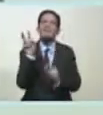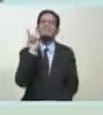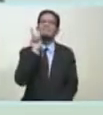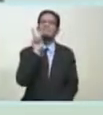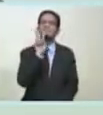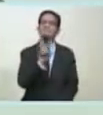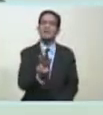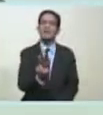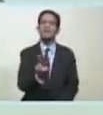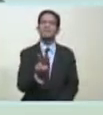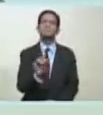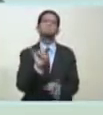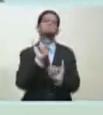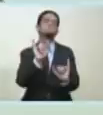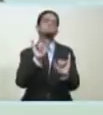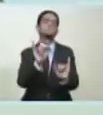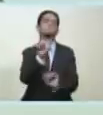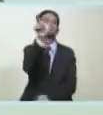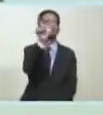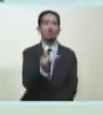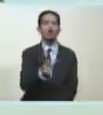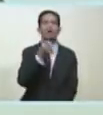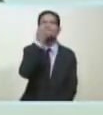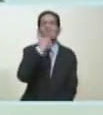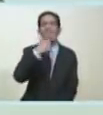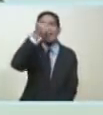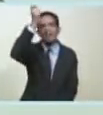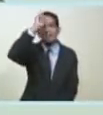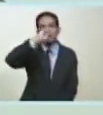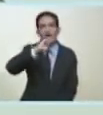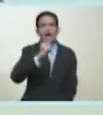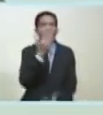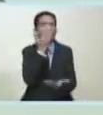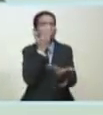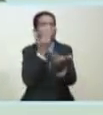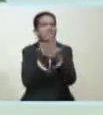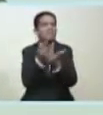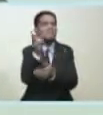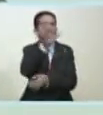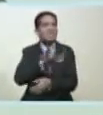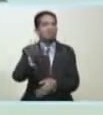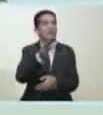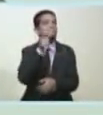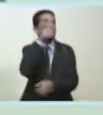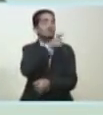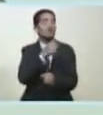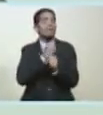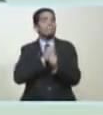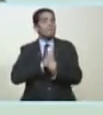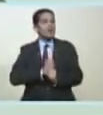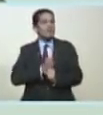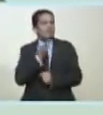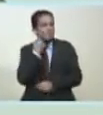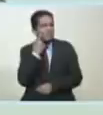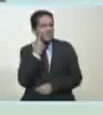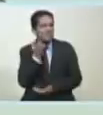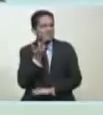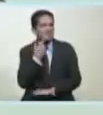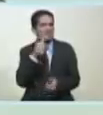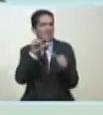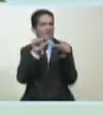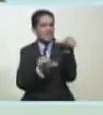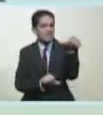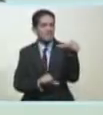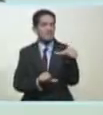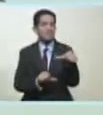que protagonizó el candidato Henry Falcón frente a un país entero que esperaba los resultados electorales. Primera vez